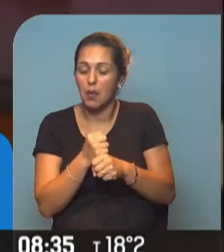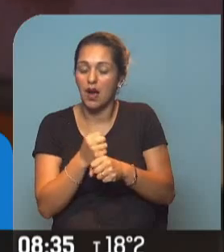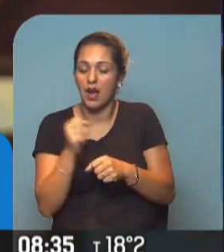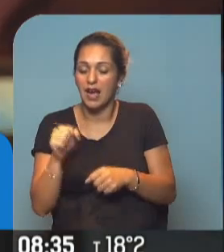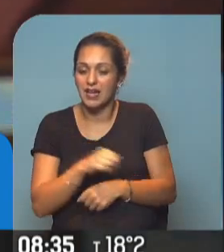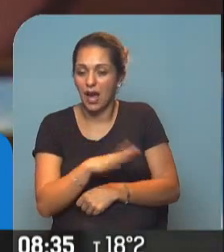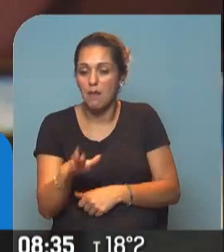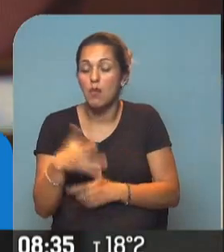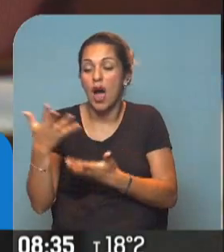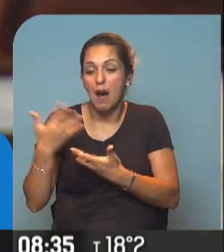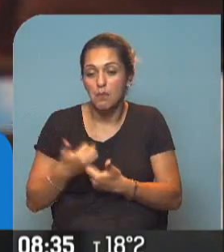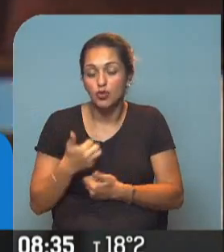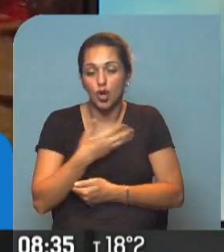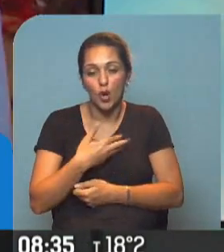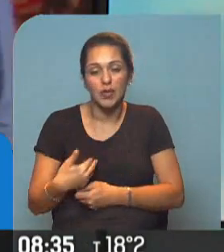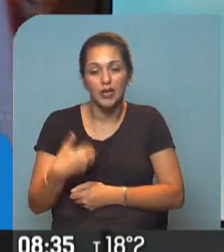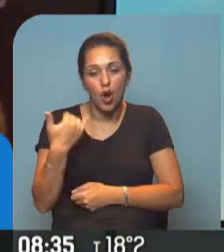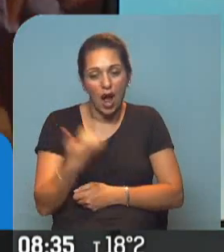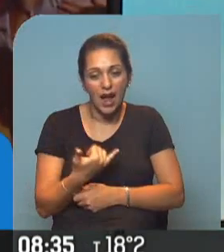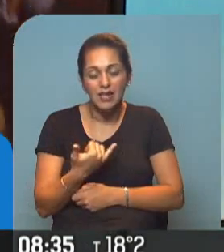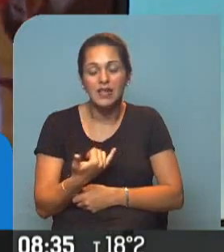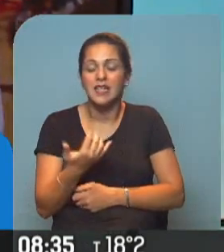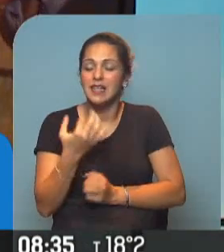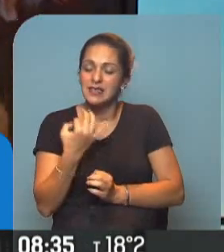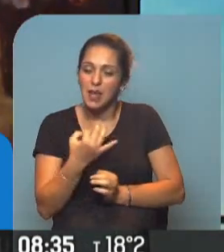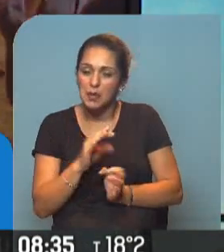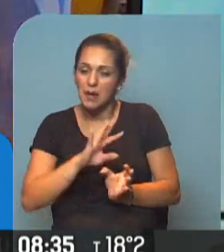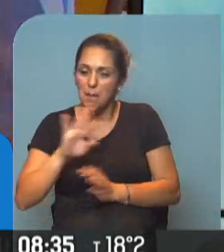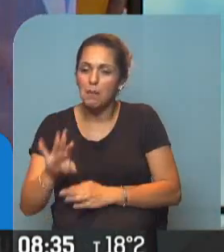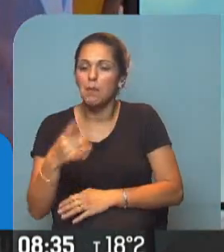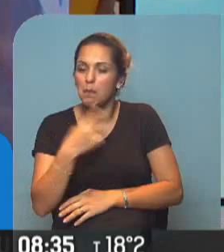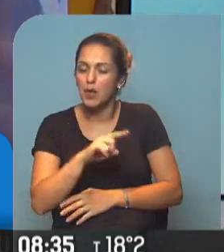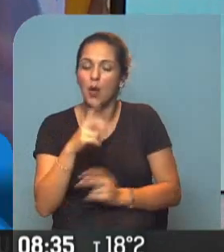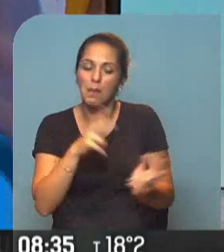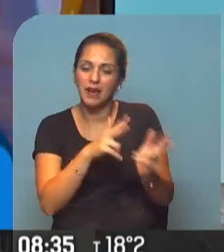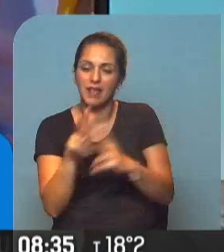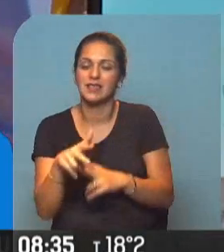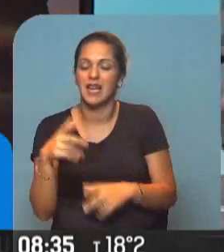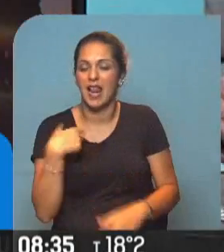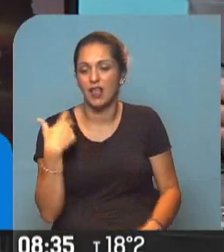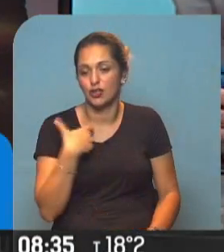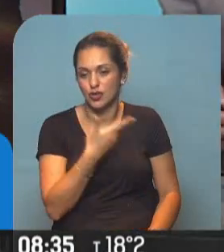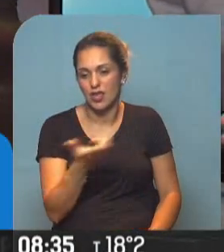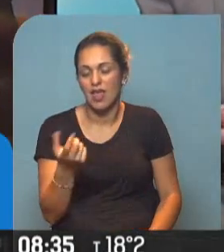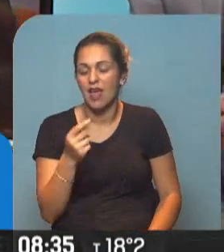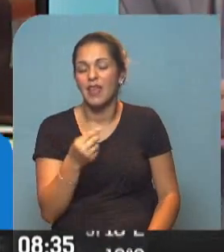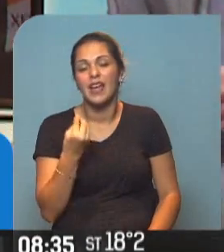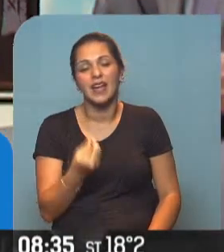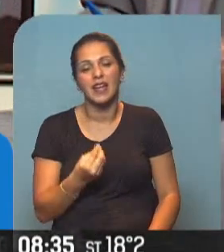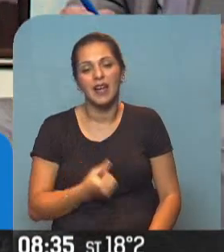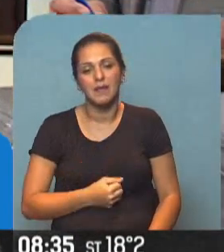del gobierno esto para decirle a la sociedad y al hombre de campo y a la sociedad que